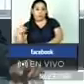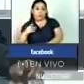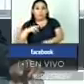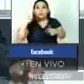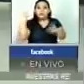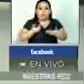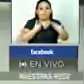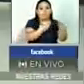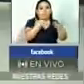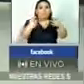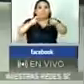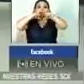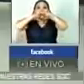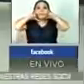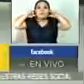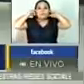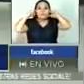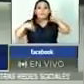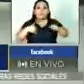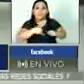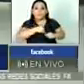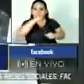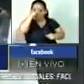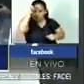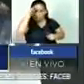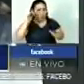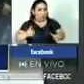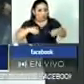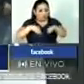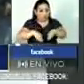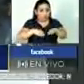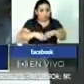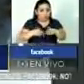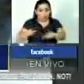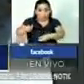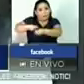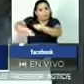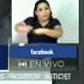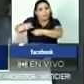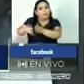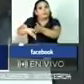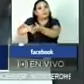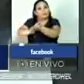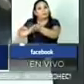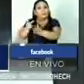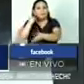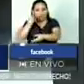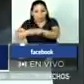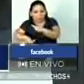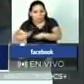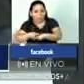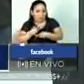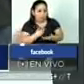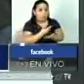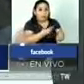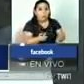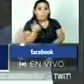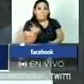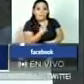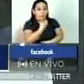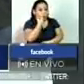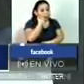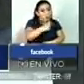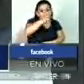mascarillas al Ministerio de Trabajo. Estas mascarillas fueron elaboradas con material reciclado. Los insumos servirán para los inspectores de la